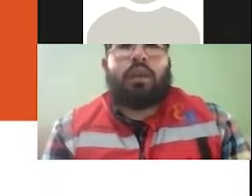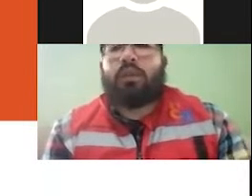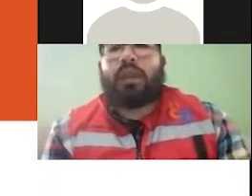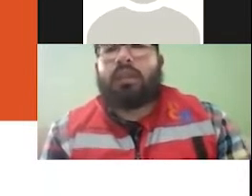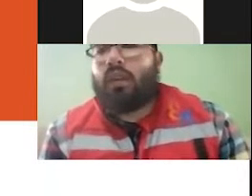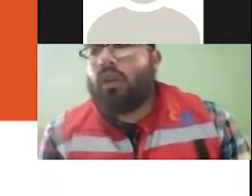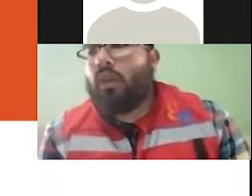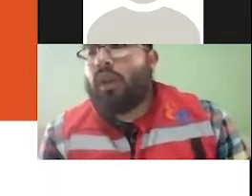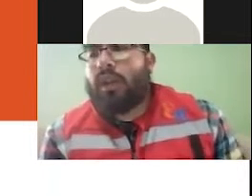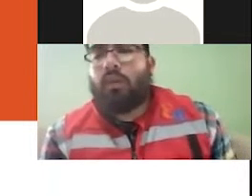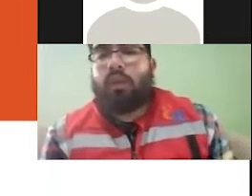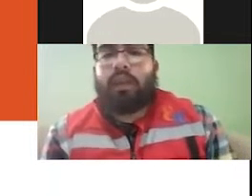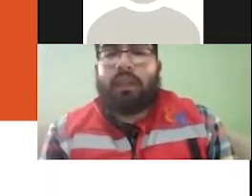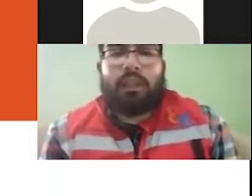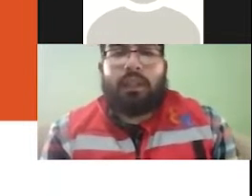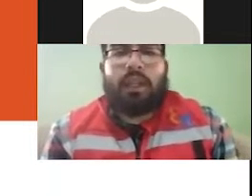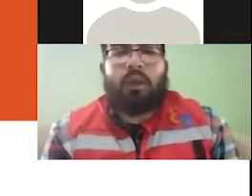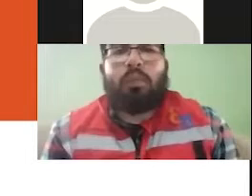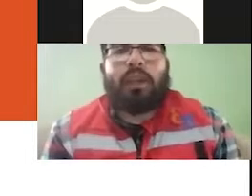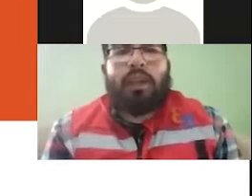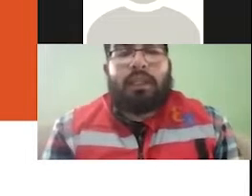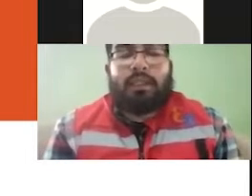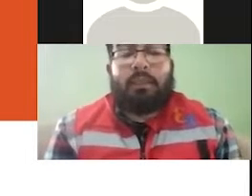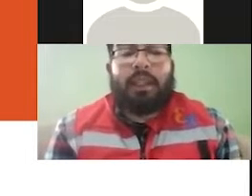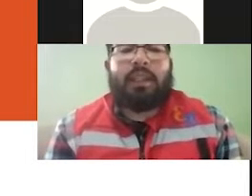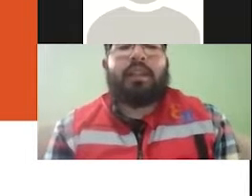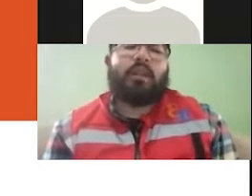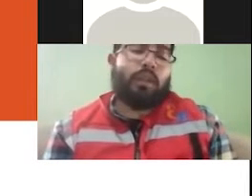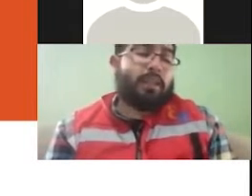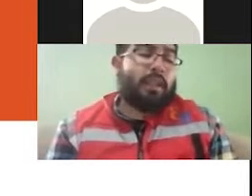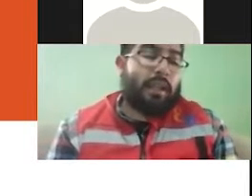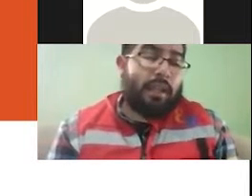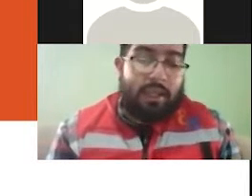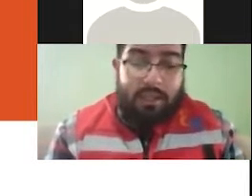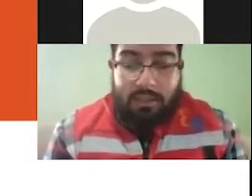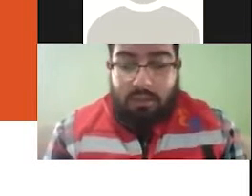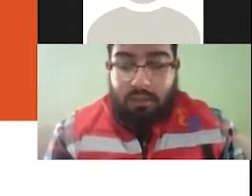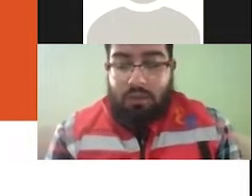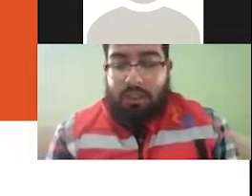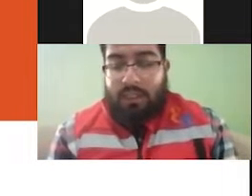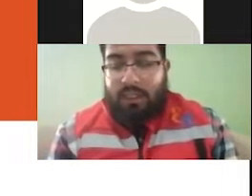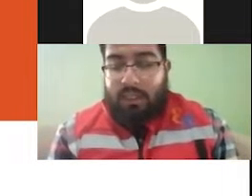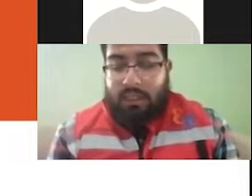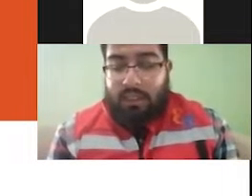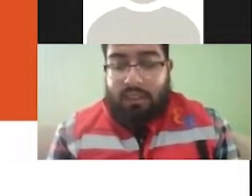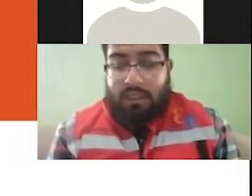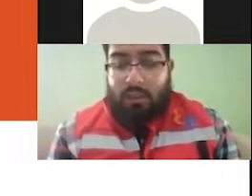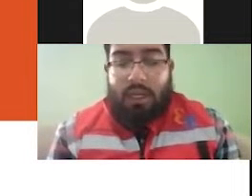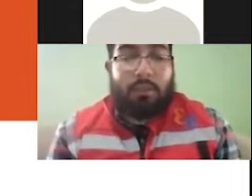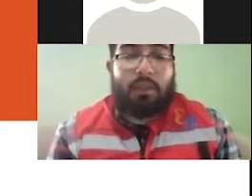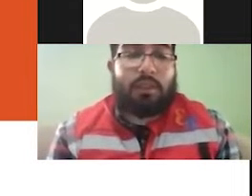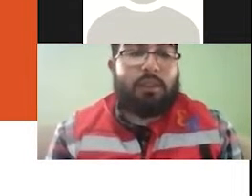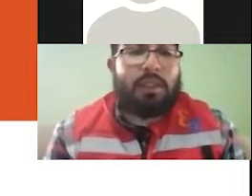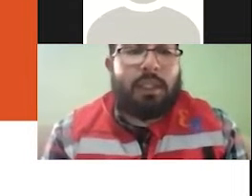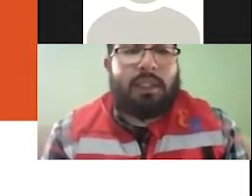alguna inundación o hay algún derrumbe, siempre salen, o ya sea el ejército o ya sea la titular